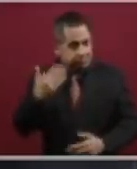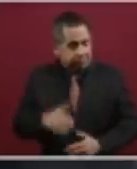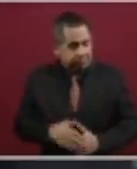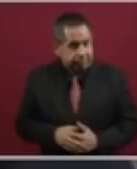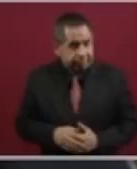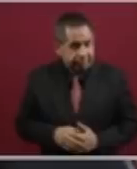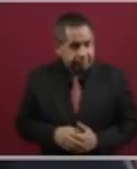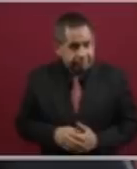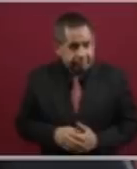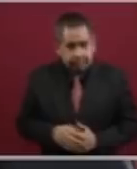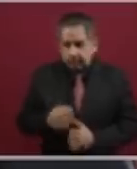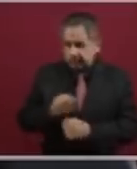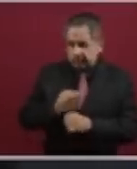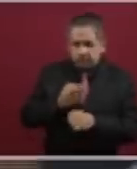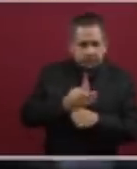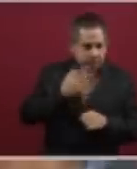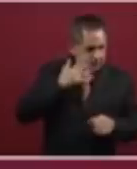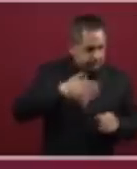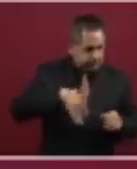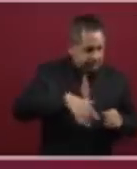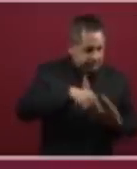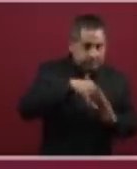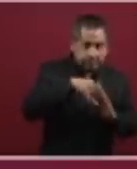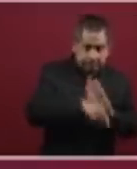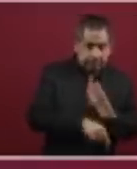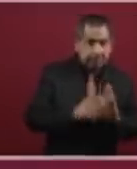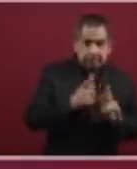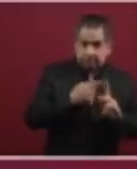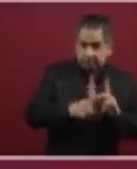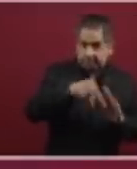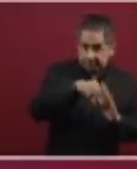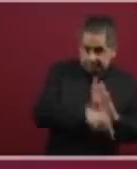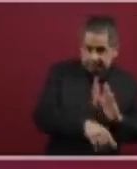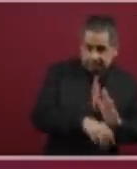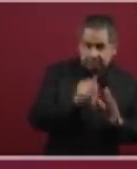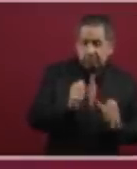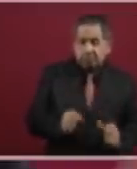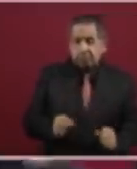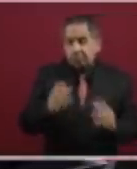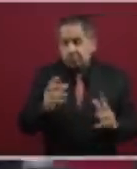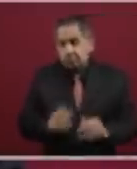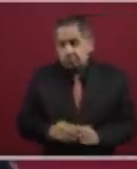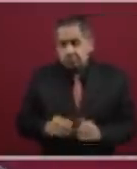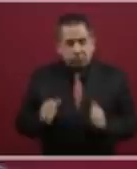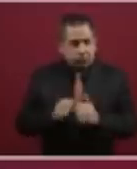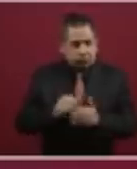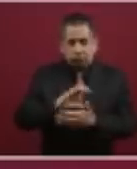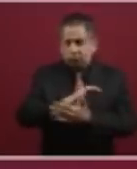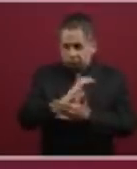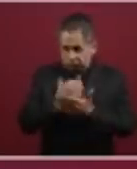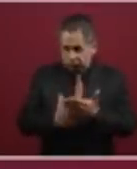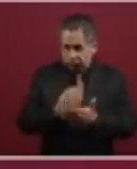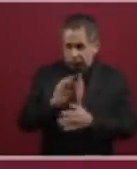En los que hay exploración y ya perforación de pozos, ya con contratos,